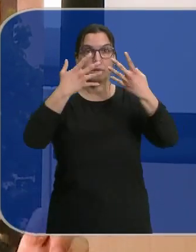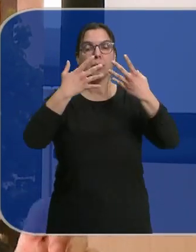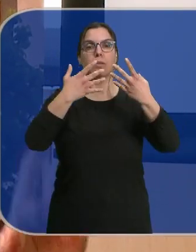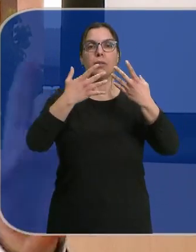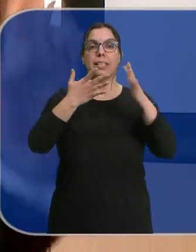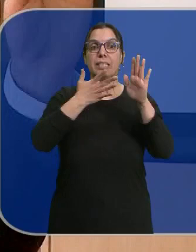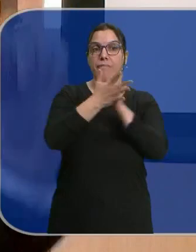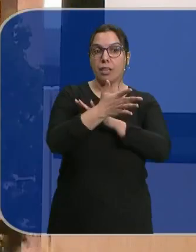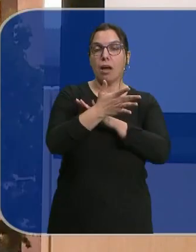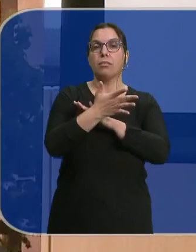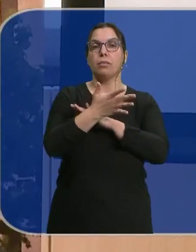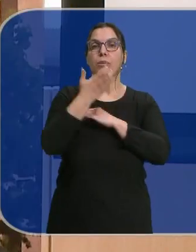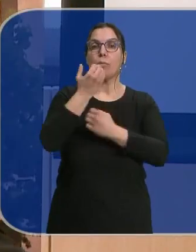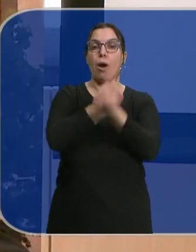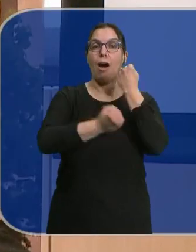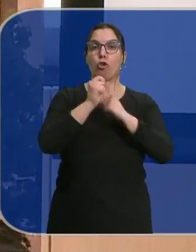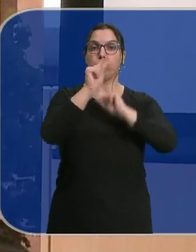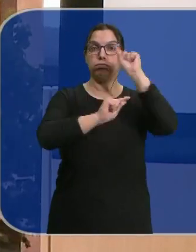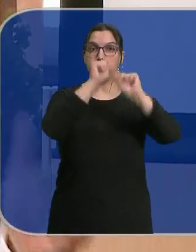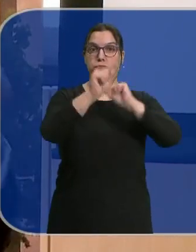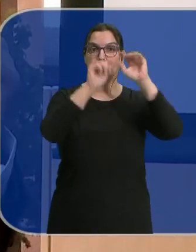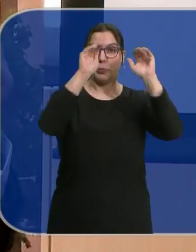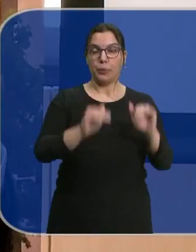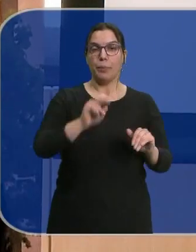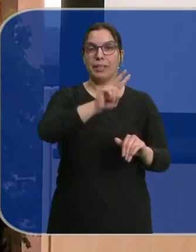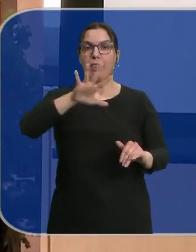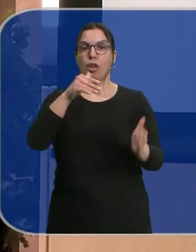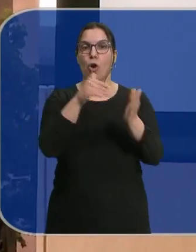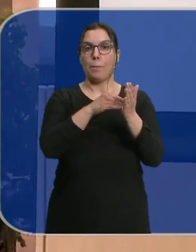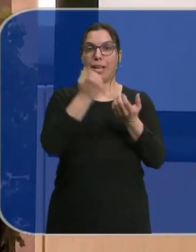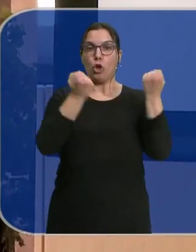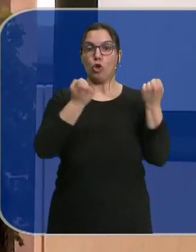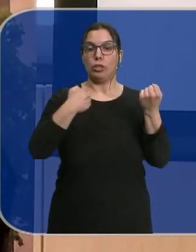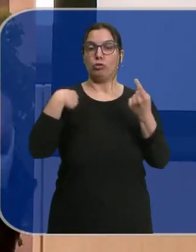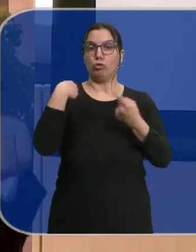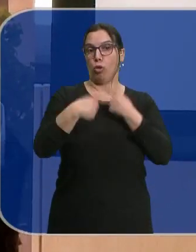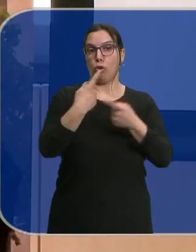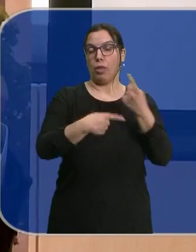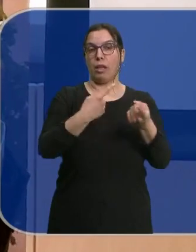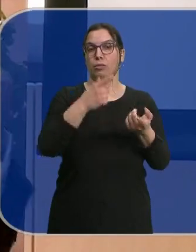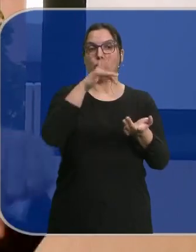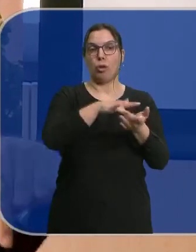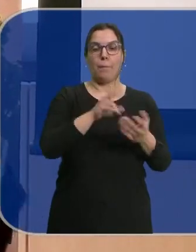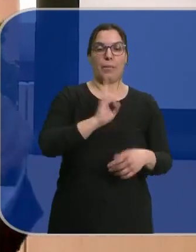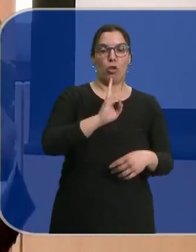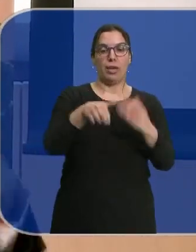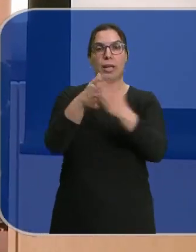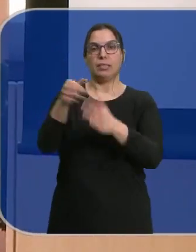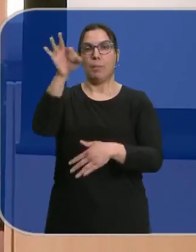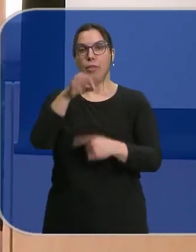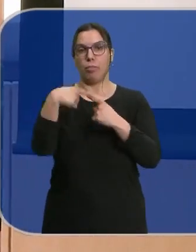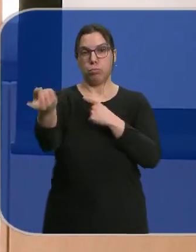eso equivaldría, por ejemplo, en ahorro de emisiones, a que 25.000 vehículos diarios que caminaran de Valladolid a